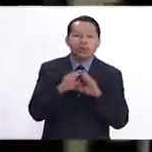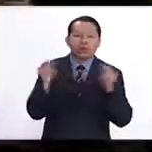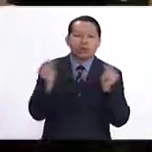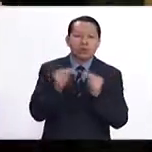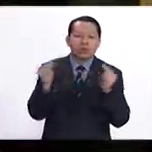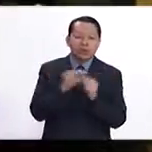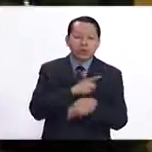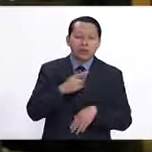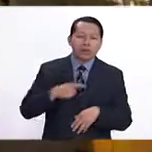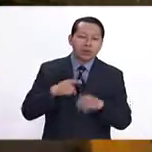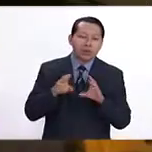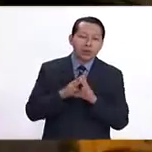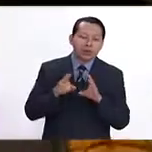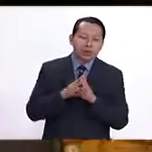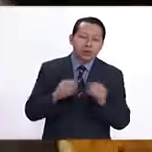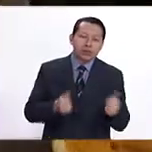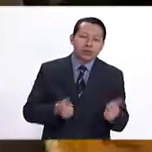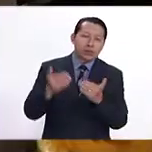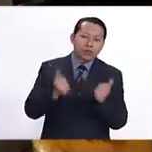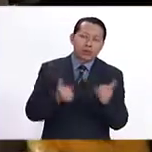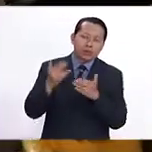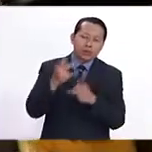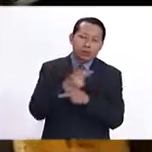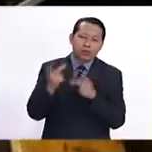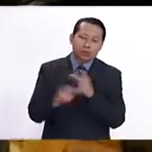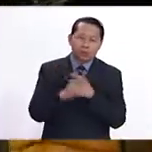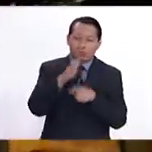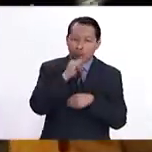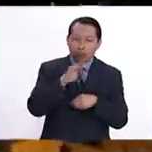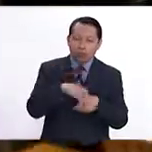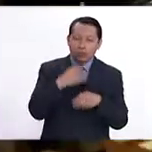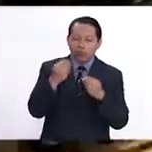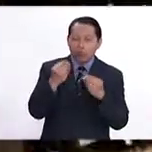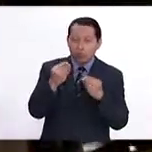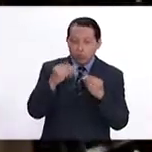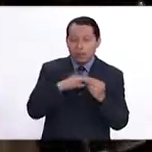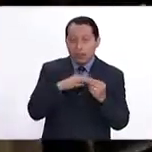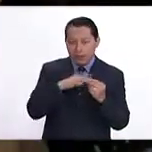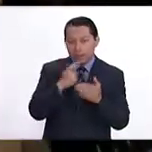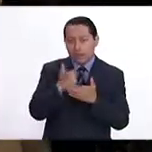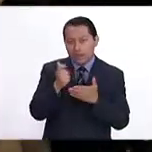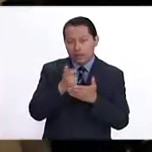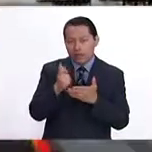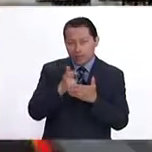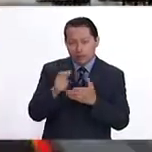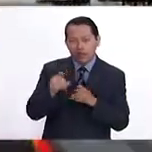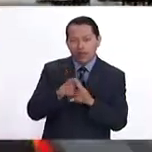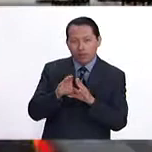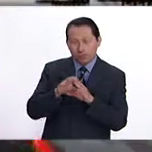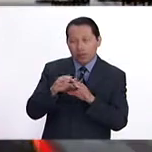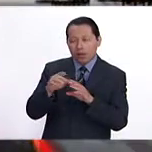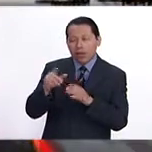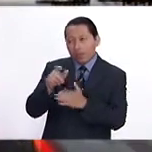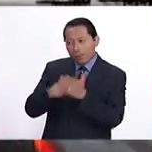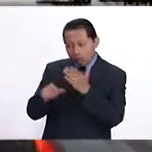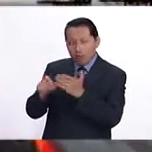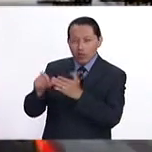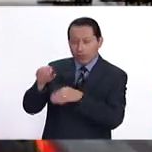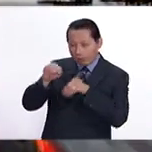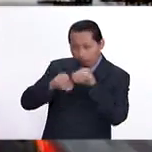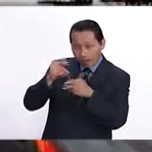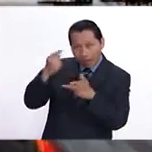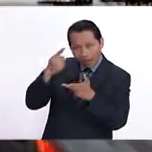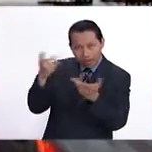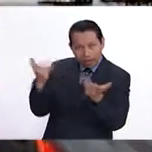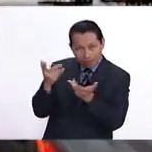que tendríamos que dejar de exportar algunos productos, porque muchos de los insumos con lo que es producido vienen de Europa o vienen de